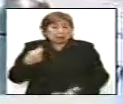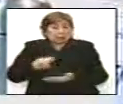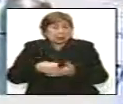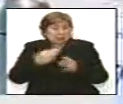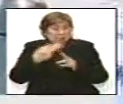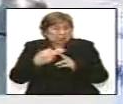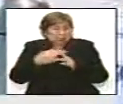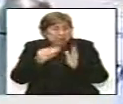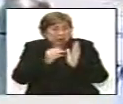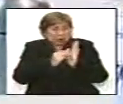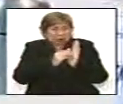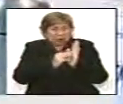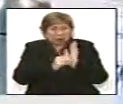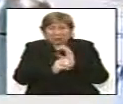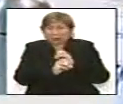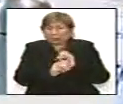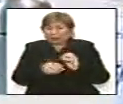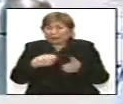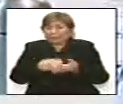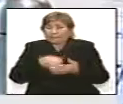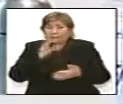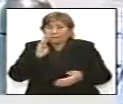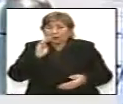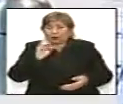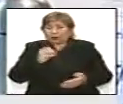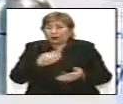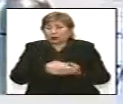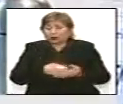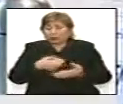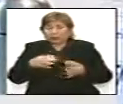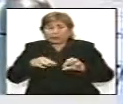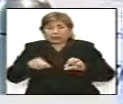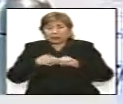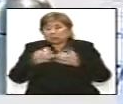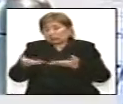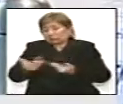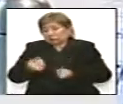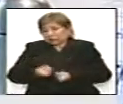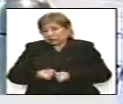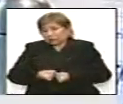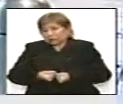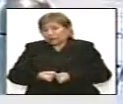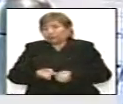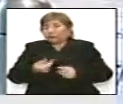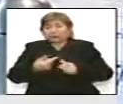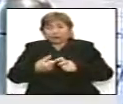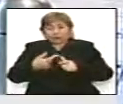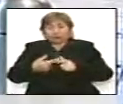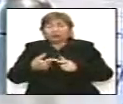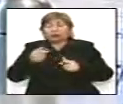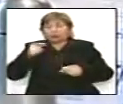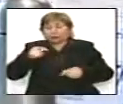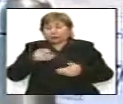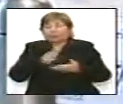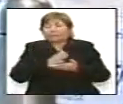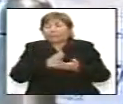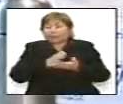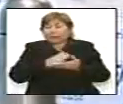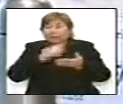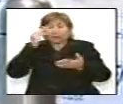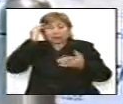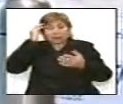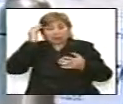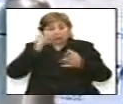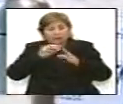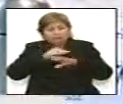nombre y que encima tampoco bancor hizo el aporte y el partido igual lo recibió entonces si tendría que hacer parte del análisis del tipo